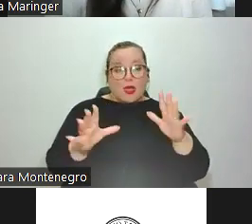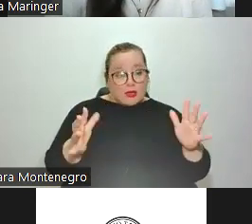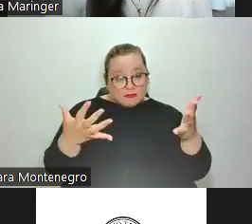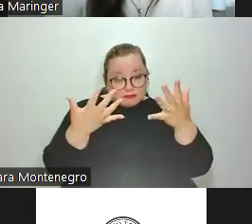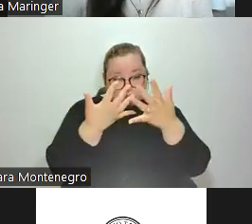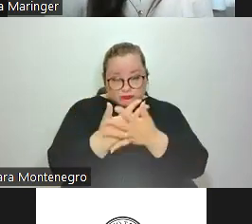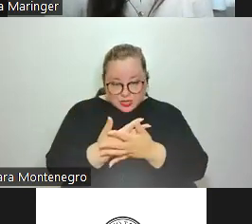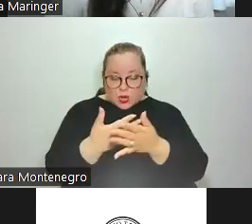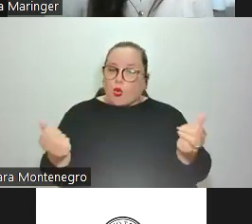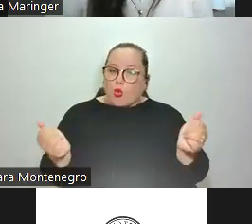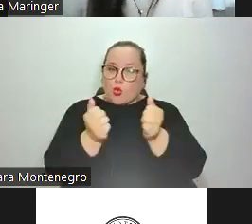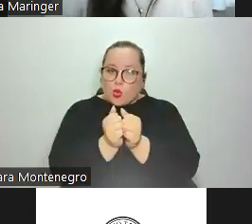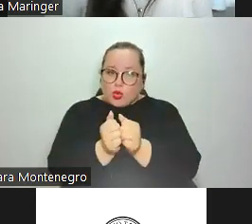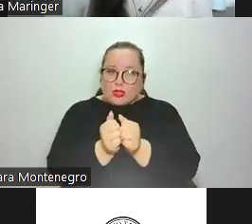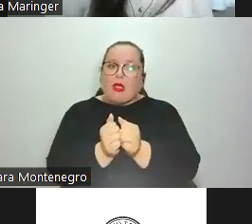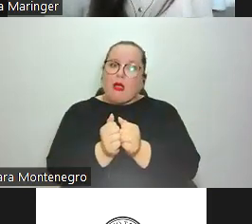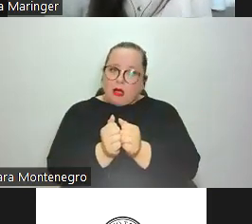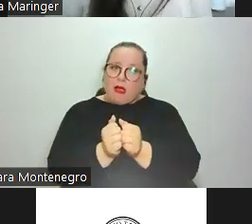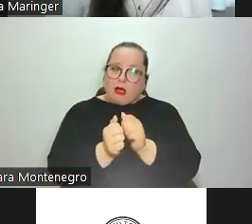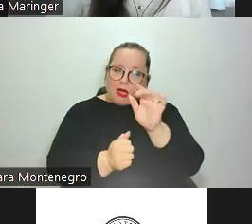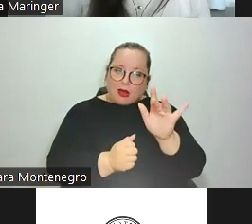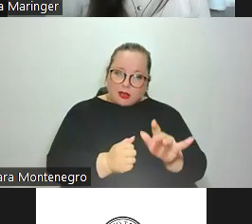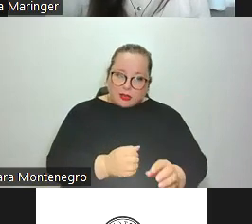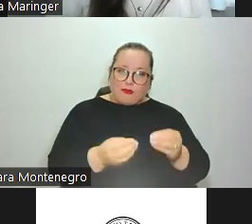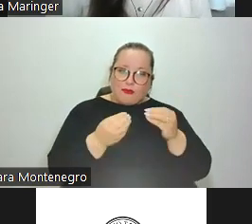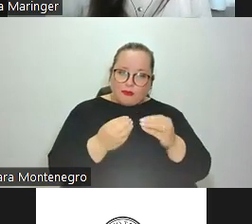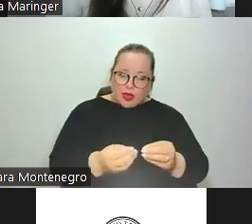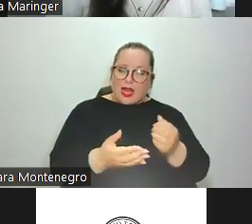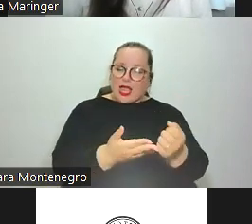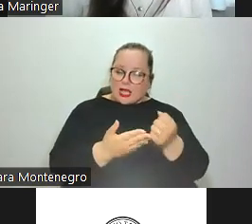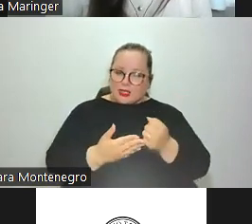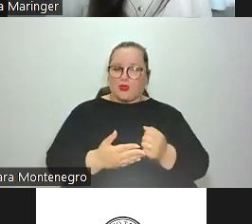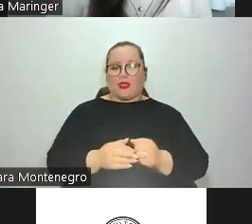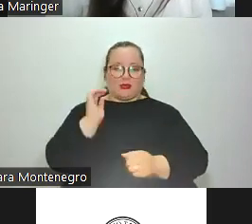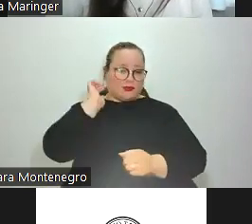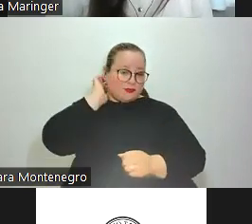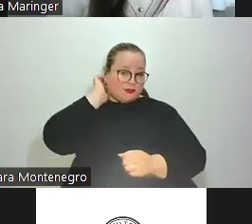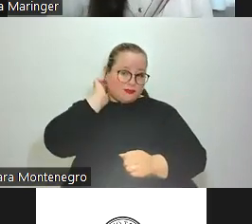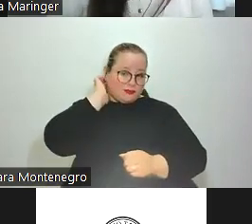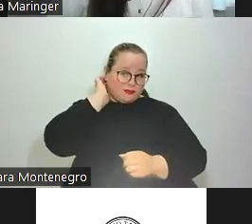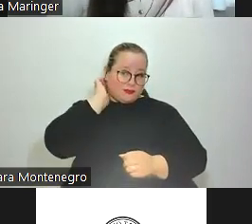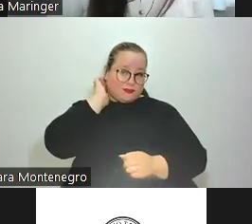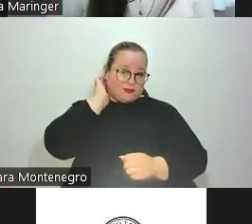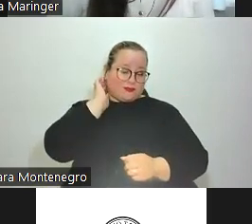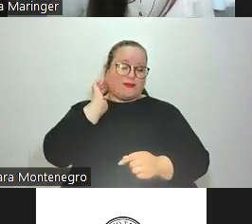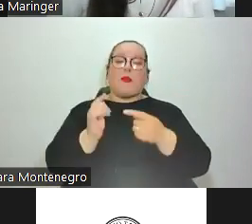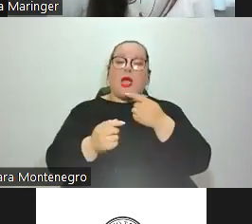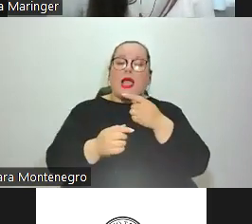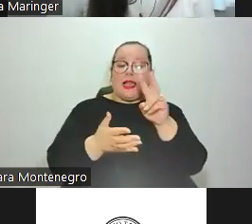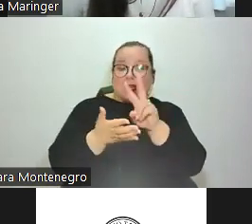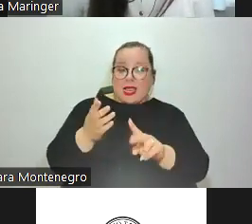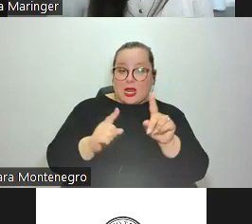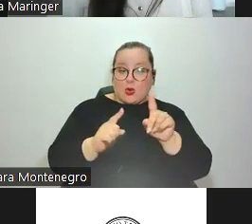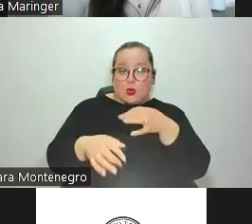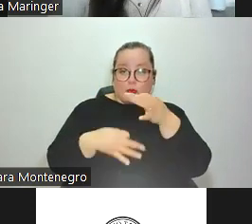tanto como persona, como también en el ámbito profesional. Mira, vamos a hacer de nuevo una lectura de los comentarios. Sergio